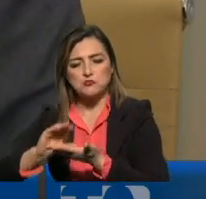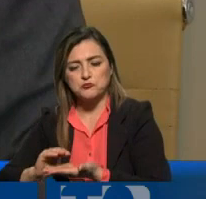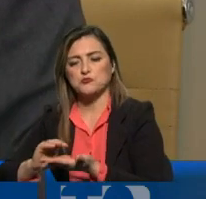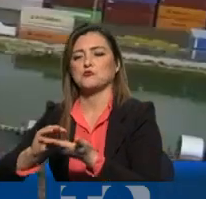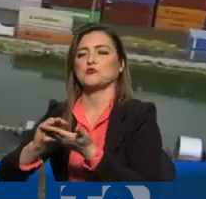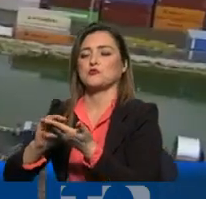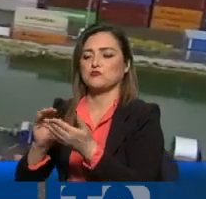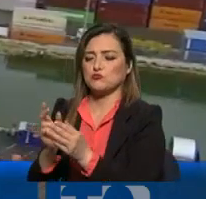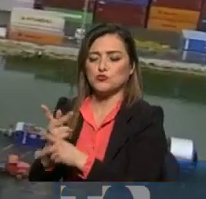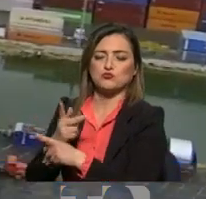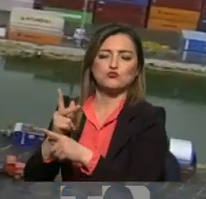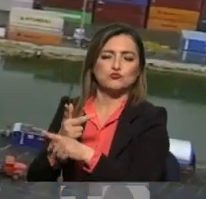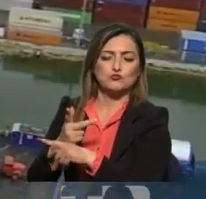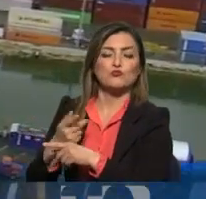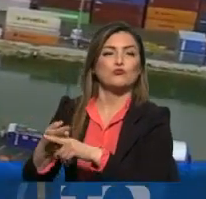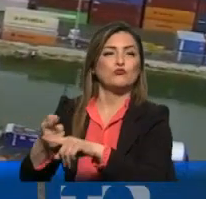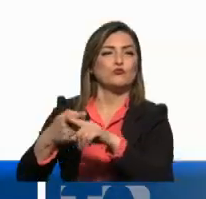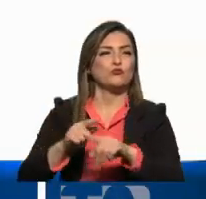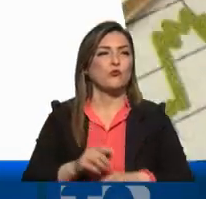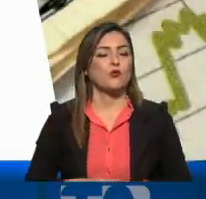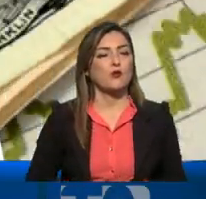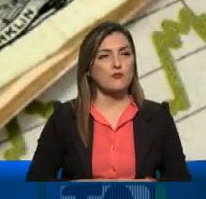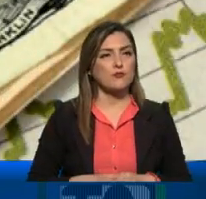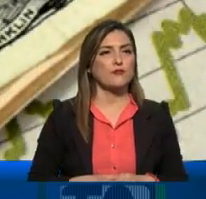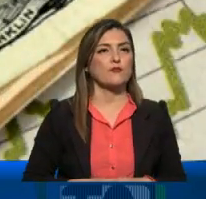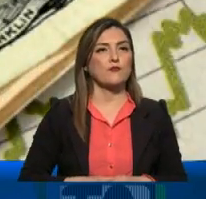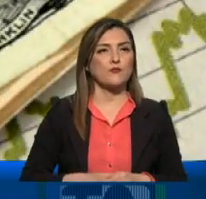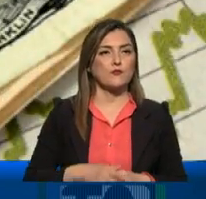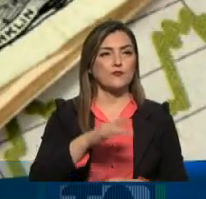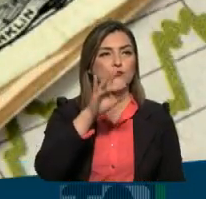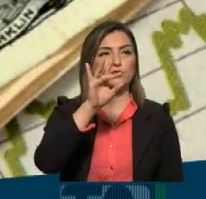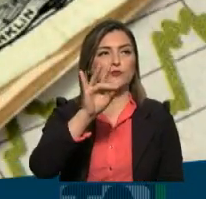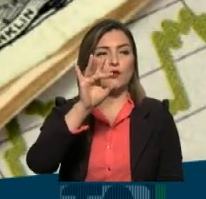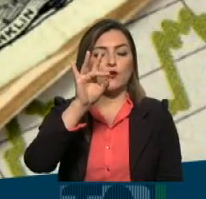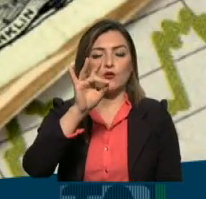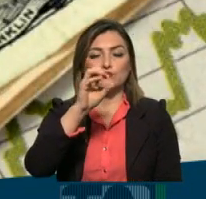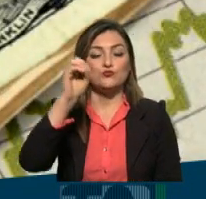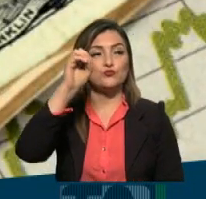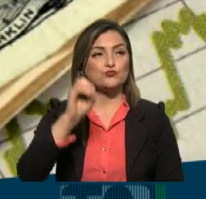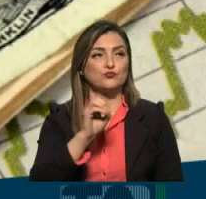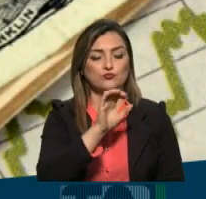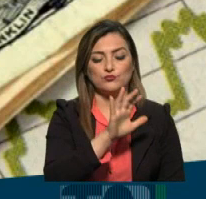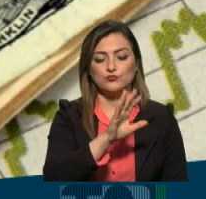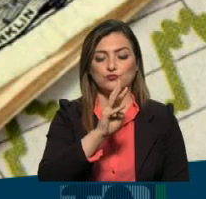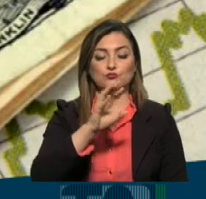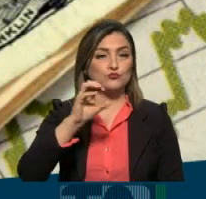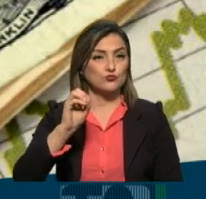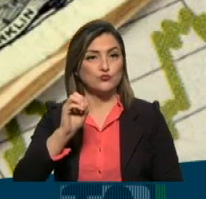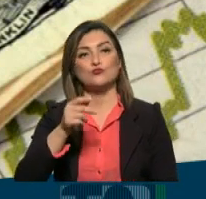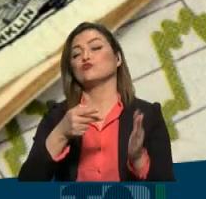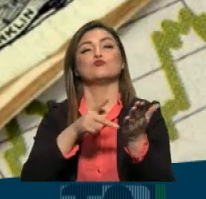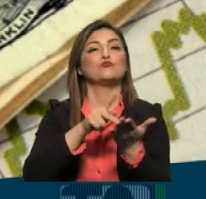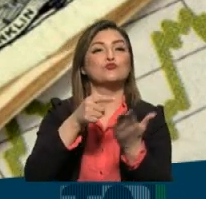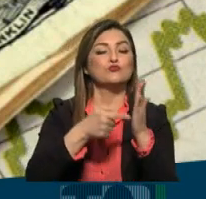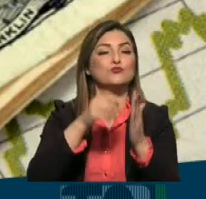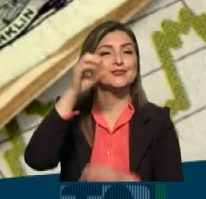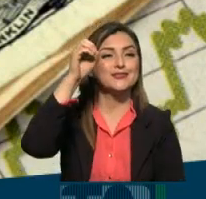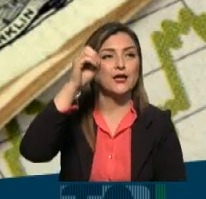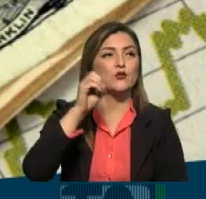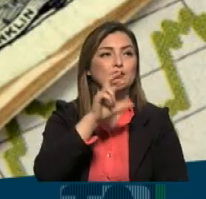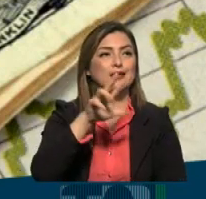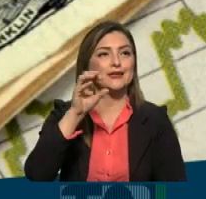insumos productivos. De estas partidas, el 88%, es decir, 560, tendrán arancel cero, 30 arancel